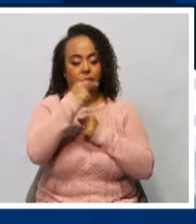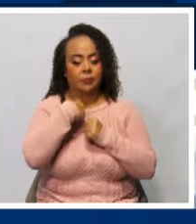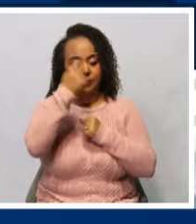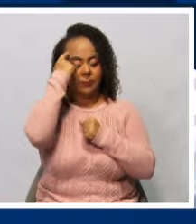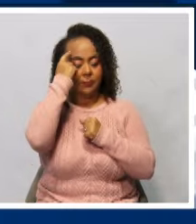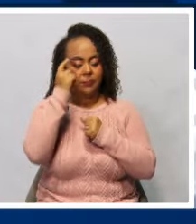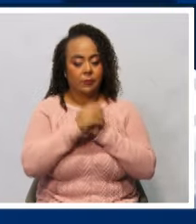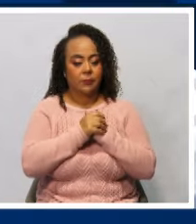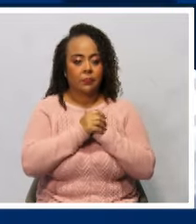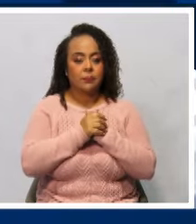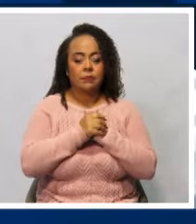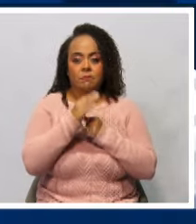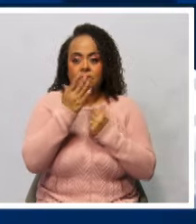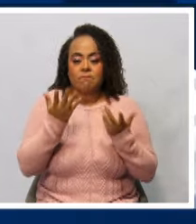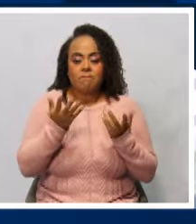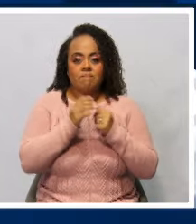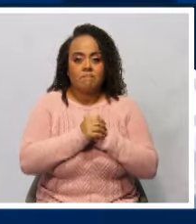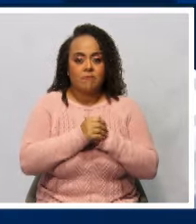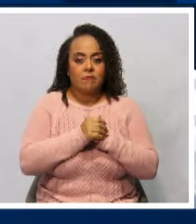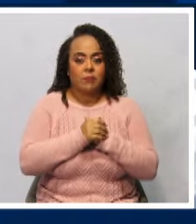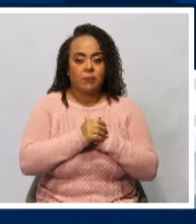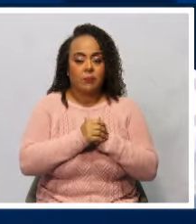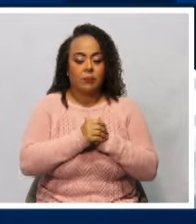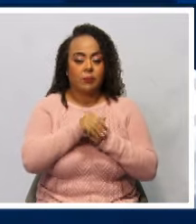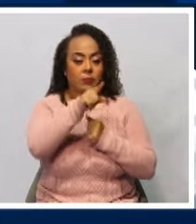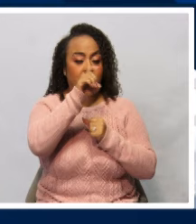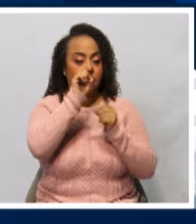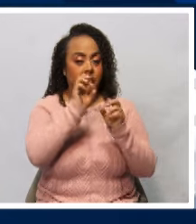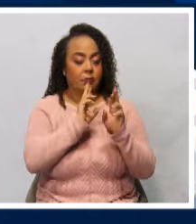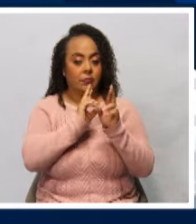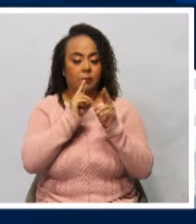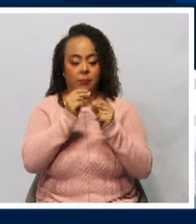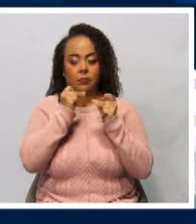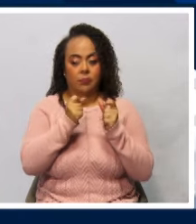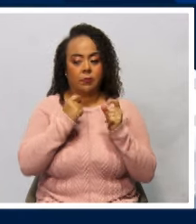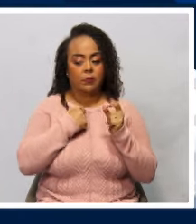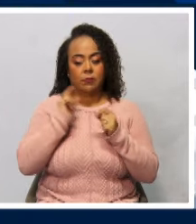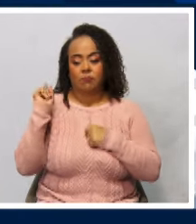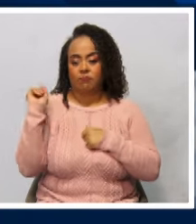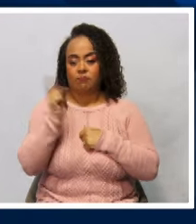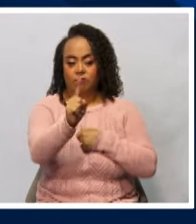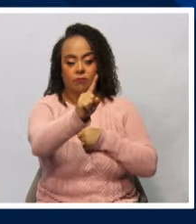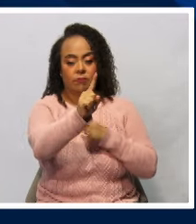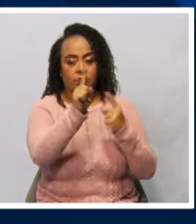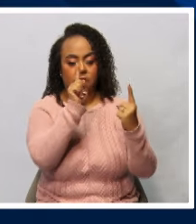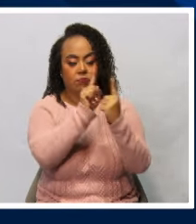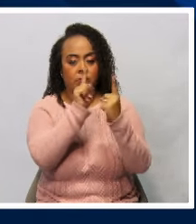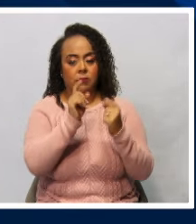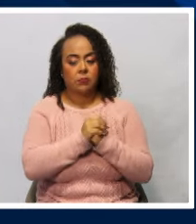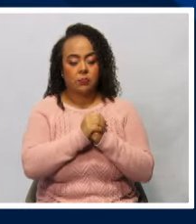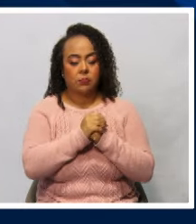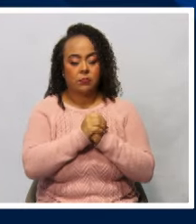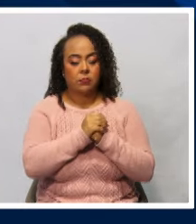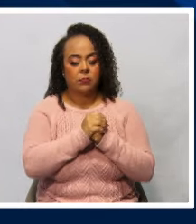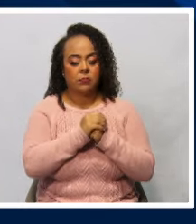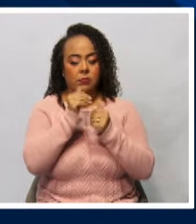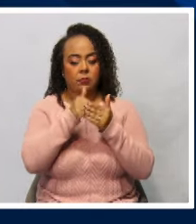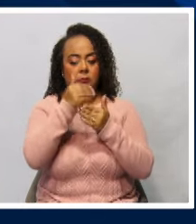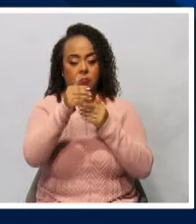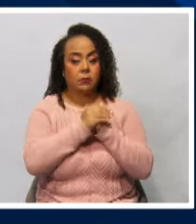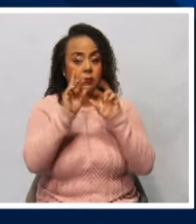que de él fue una respuesta inmediata. Por eso fui a reunirme con él. Estuve allá reunido